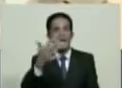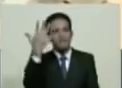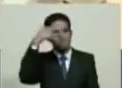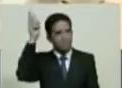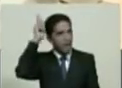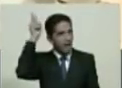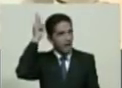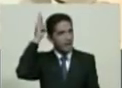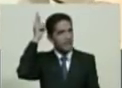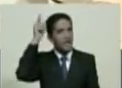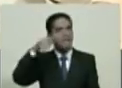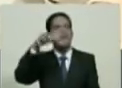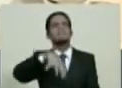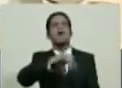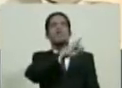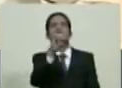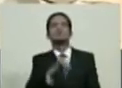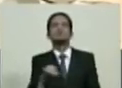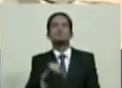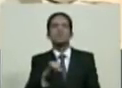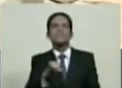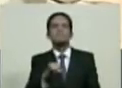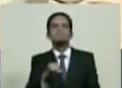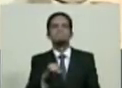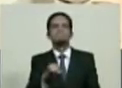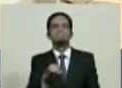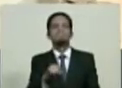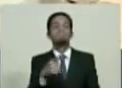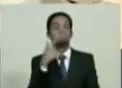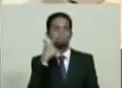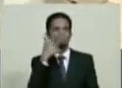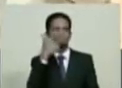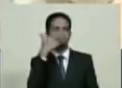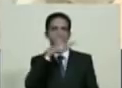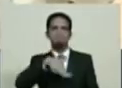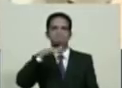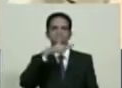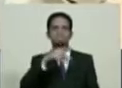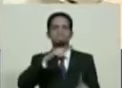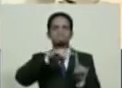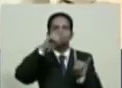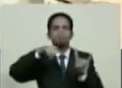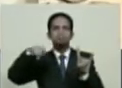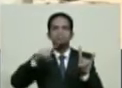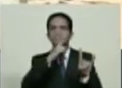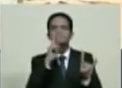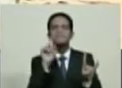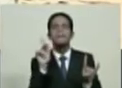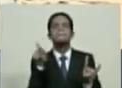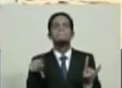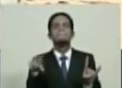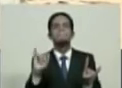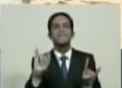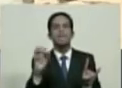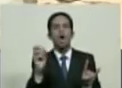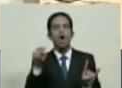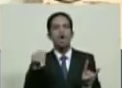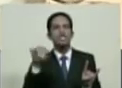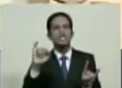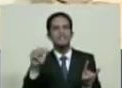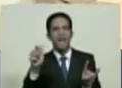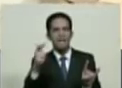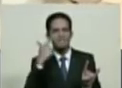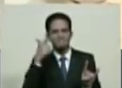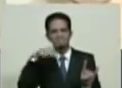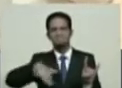Zulia, específicamente en la subestación Las Peonías. Esta es una de las subestaciones que